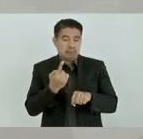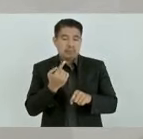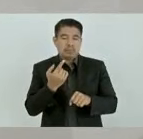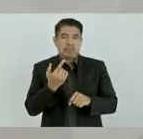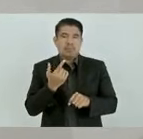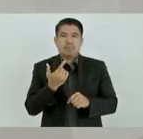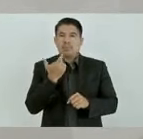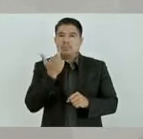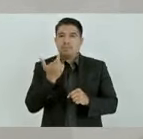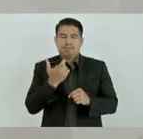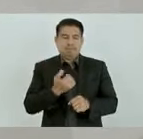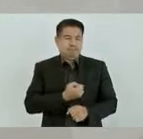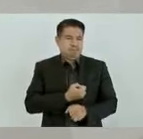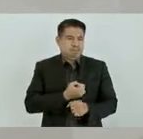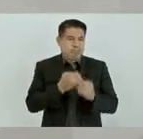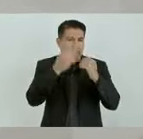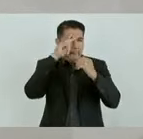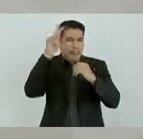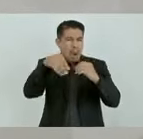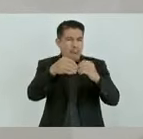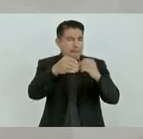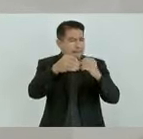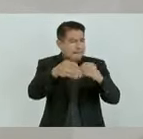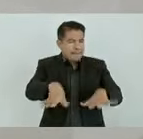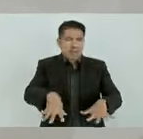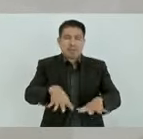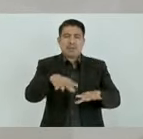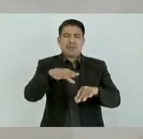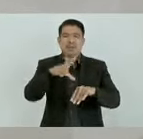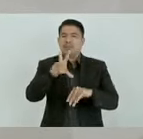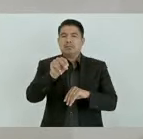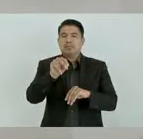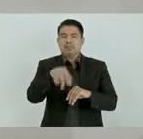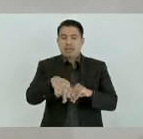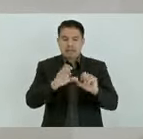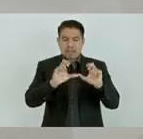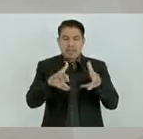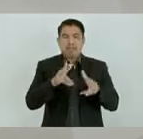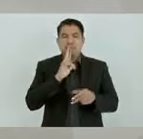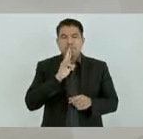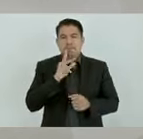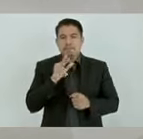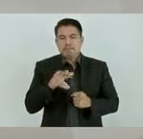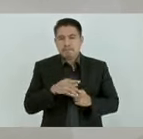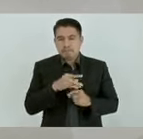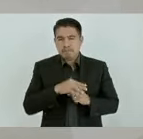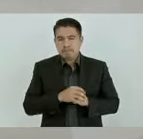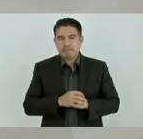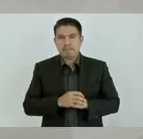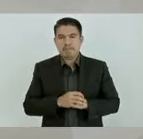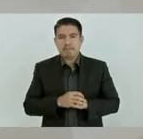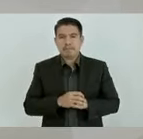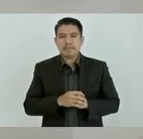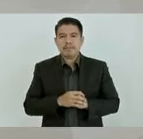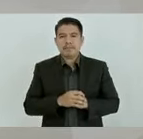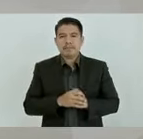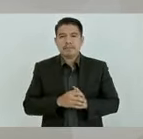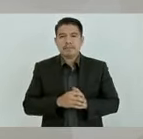crisis en extremo en Chiapas. De por sí, yo